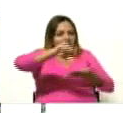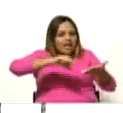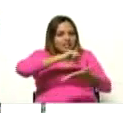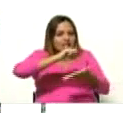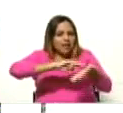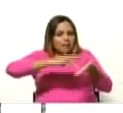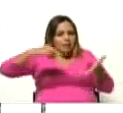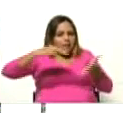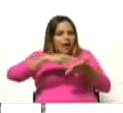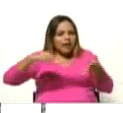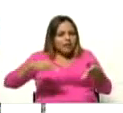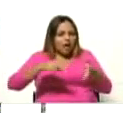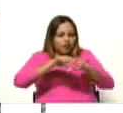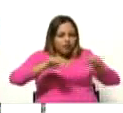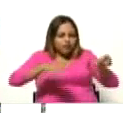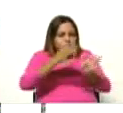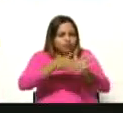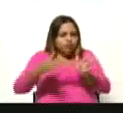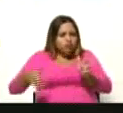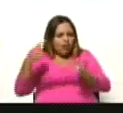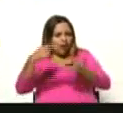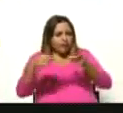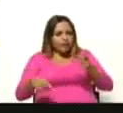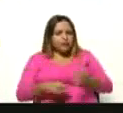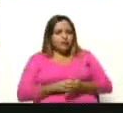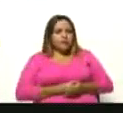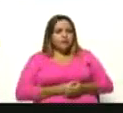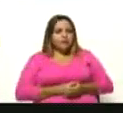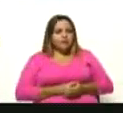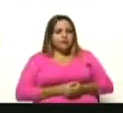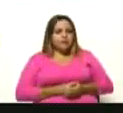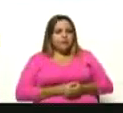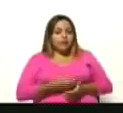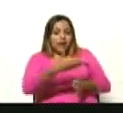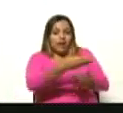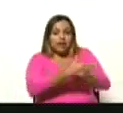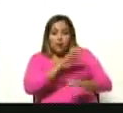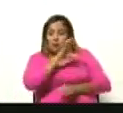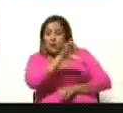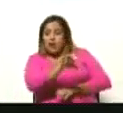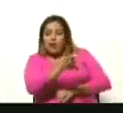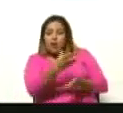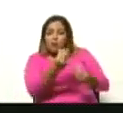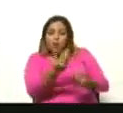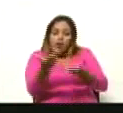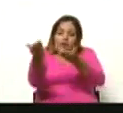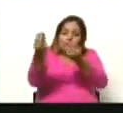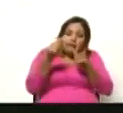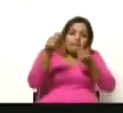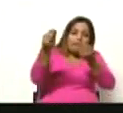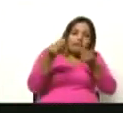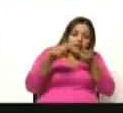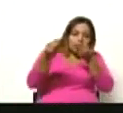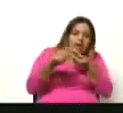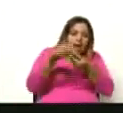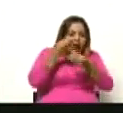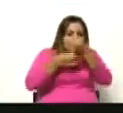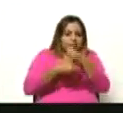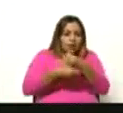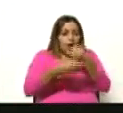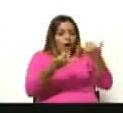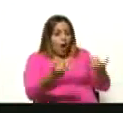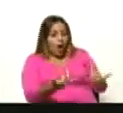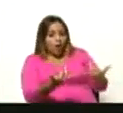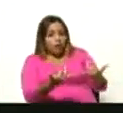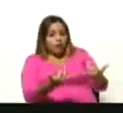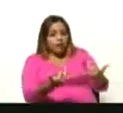pasta, embutidos y leguminosas. Pasamos de ser un país altamente dependiente de las importaciones de alimentos, pero si